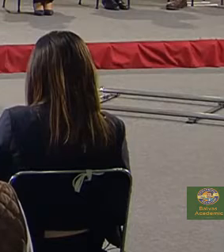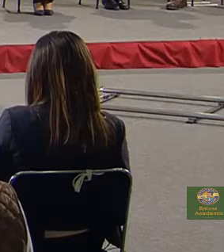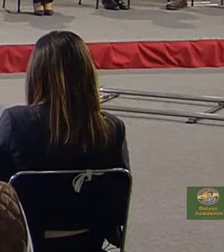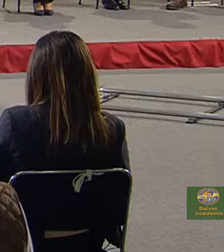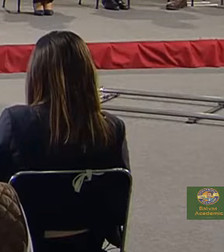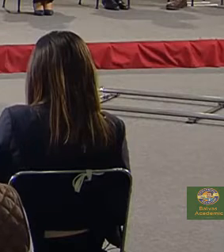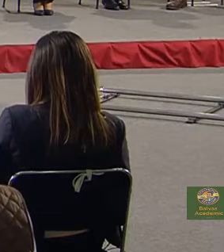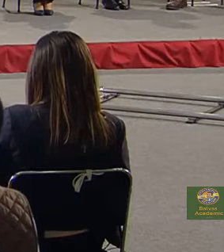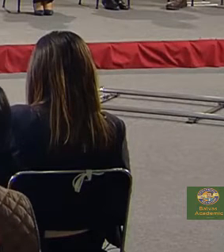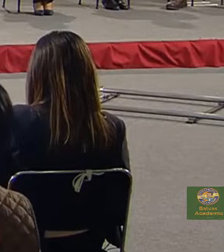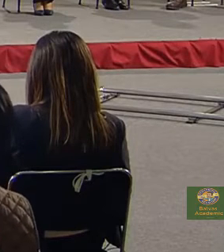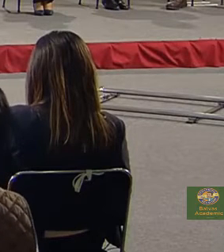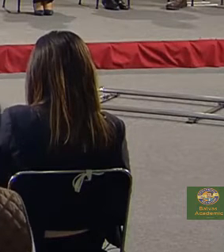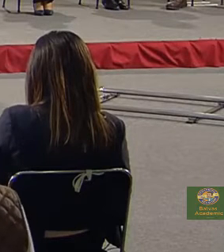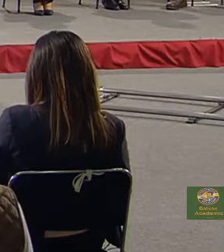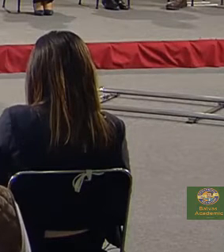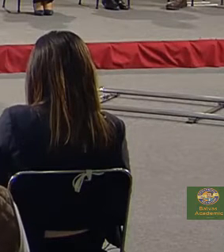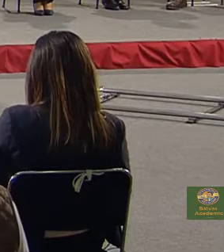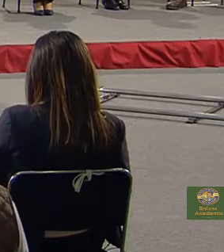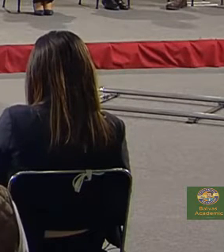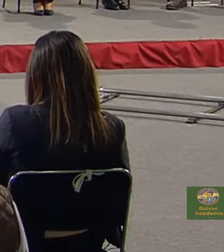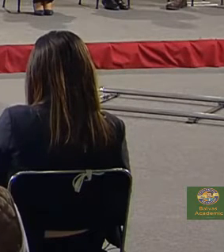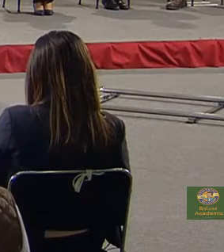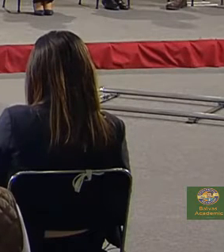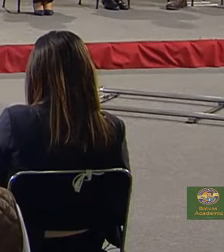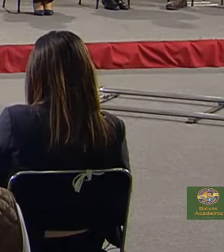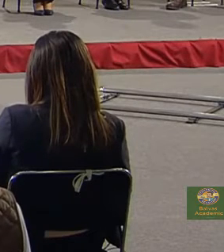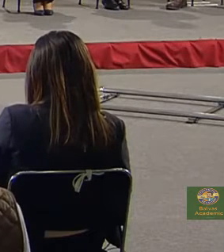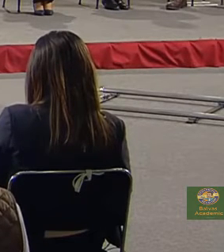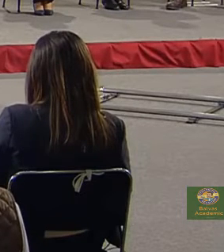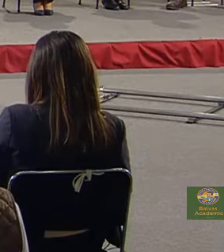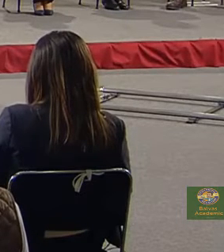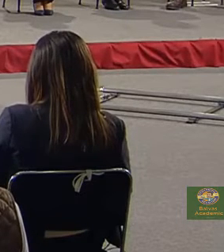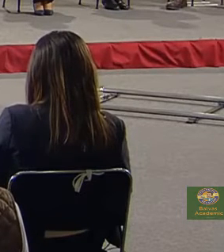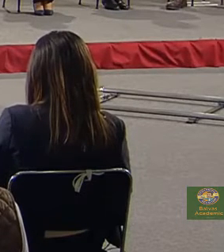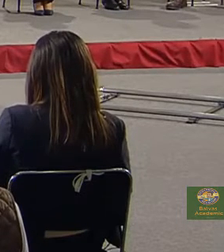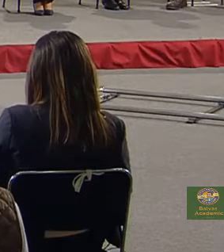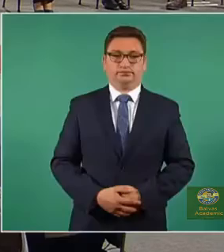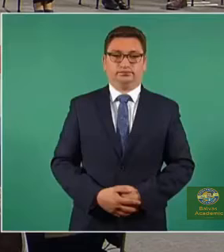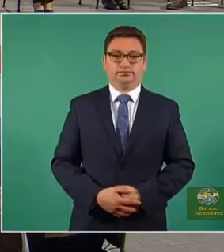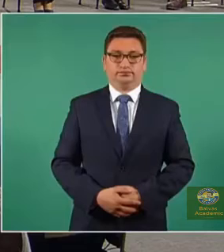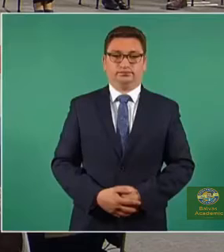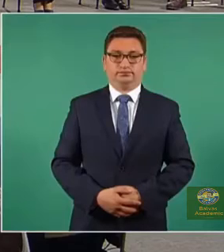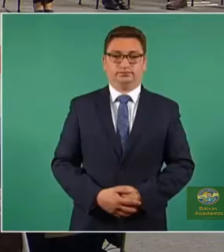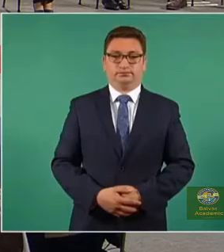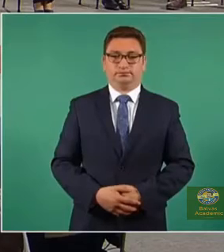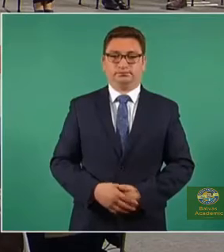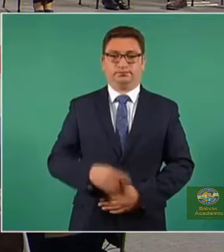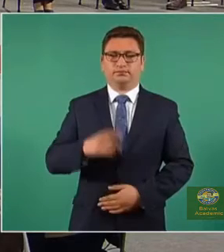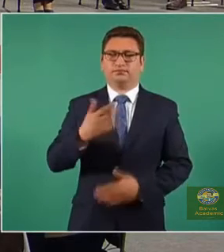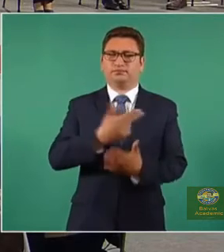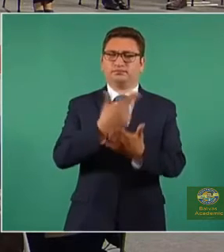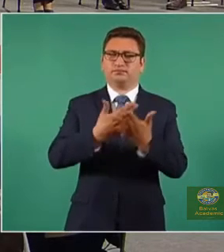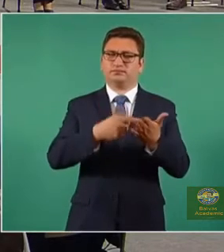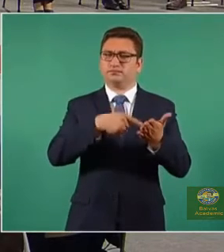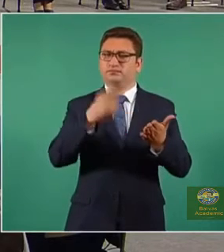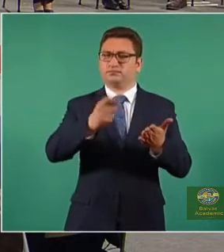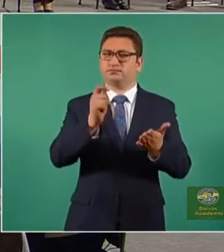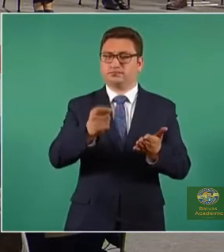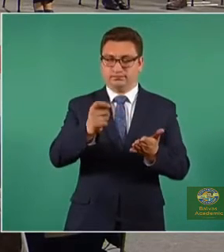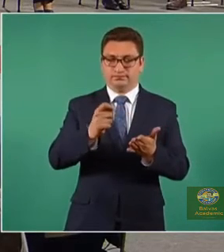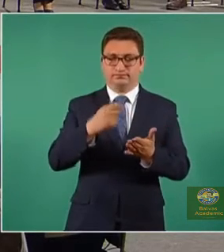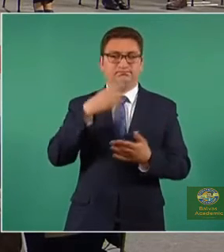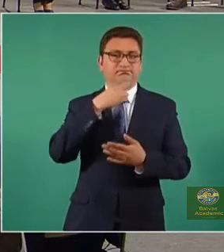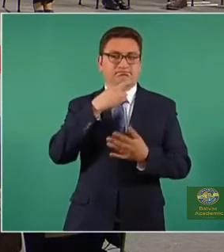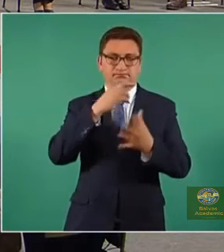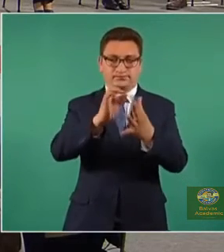superior, es decir, que haya incertidumbre en volver al cierre. ¿Qué nos dicen los dibujos?